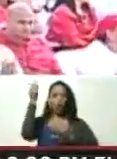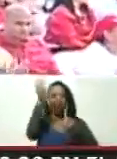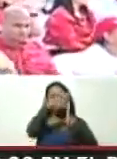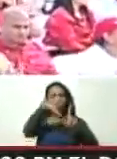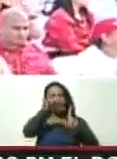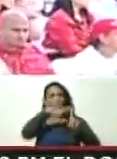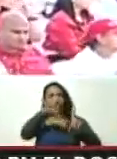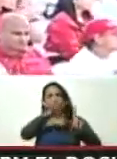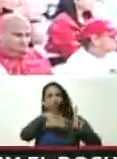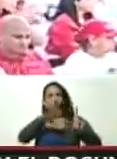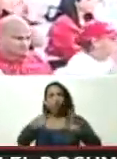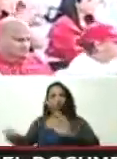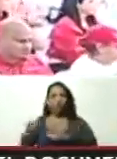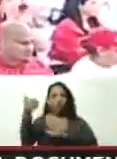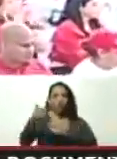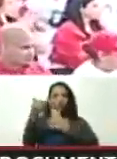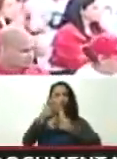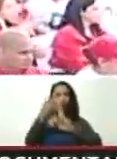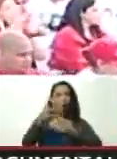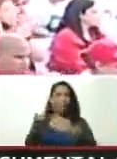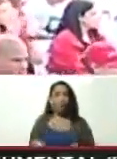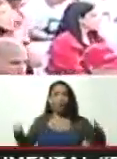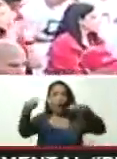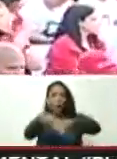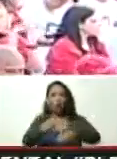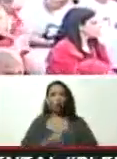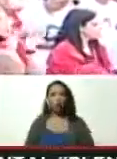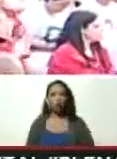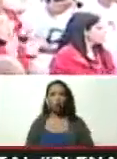conspiraciones, las sanciones, los bloqueos.